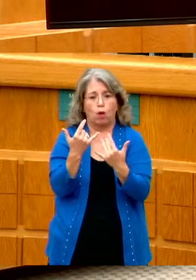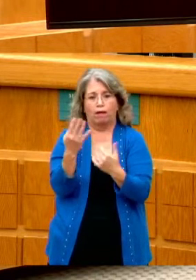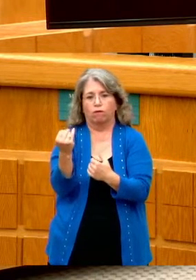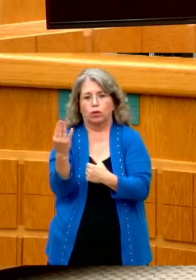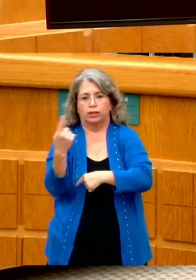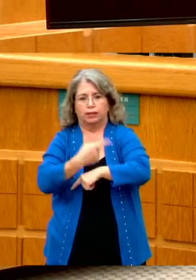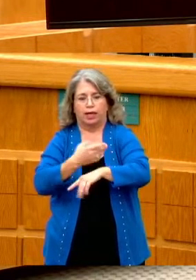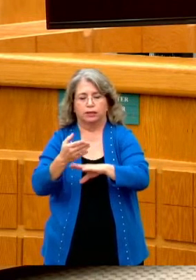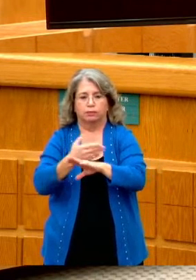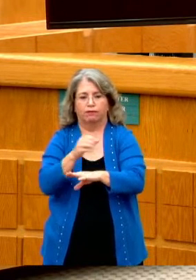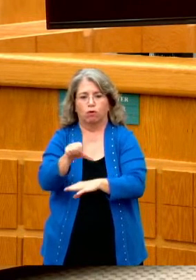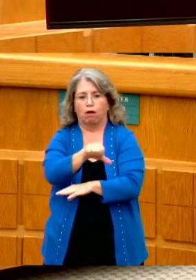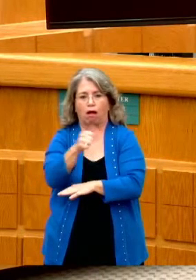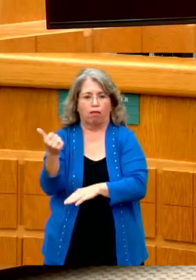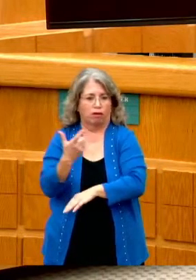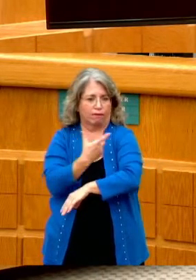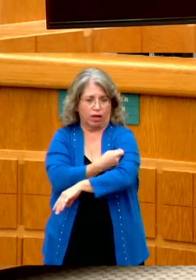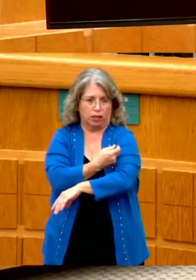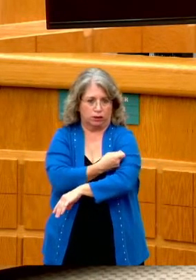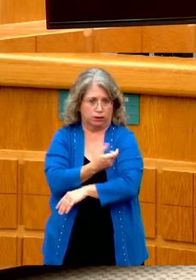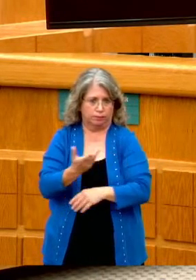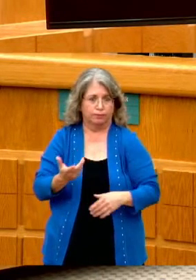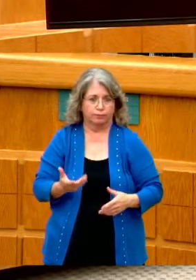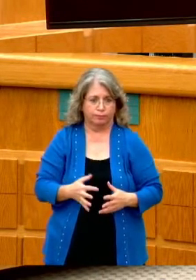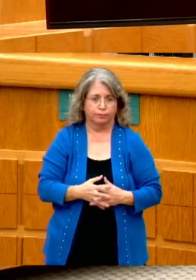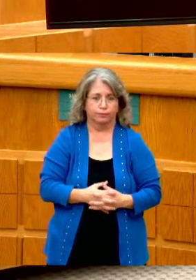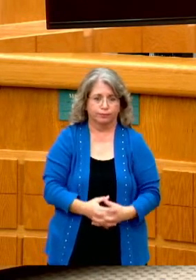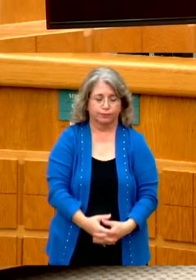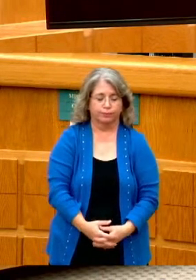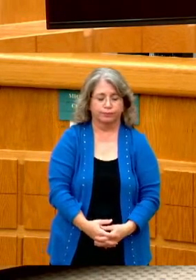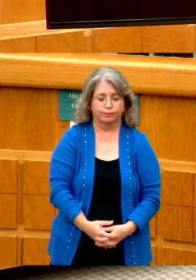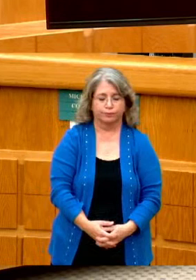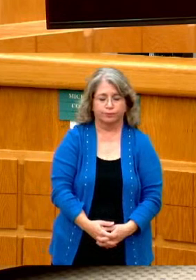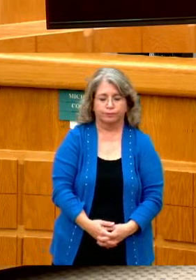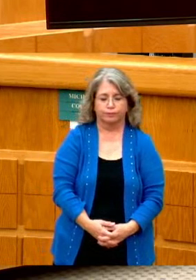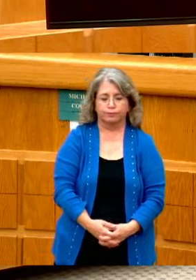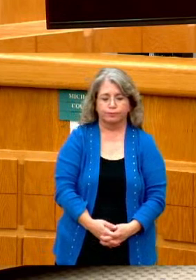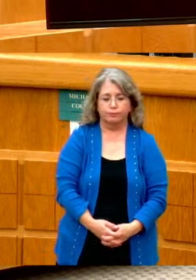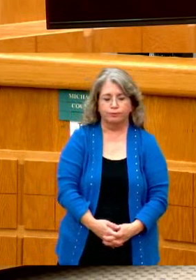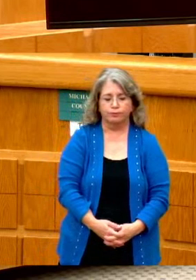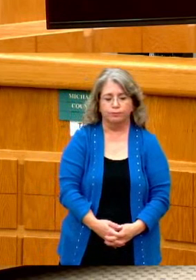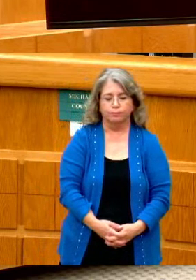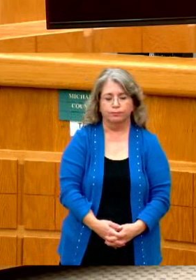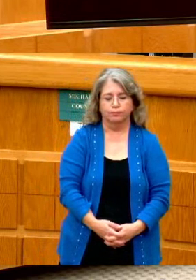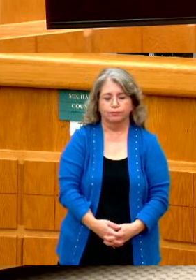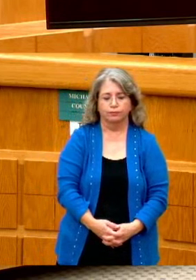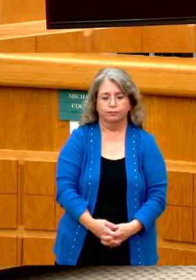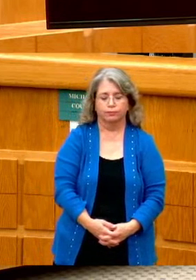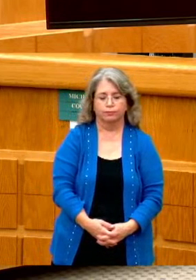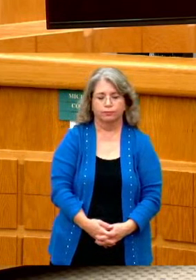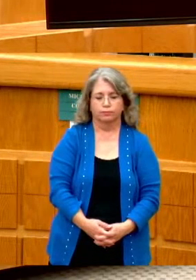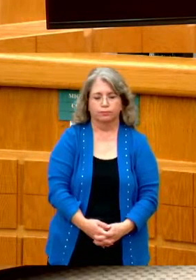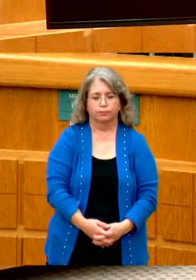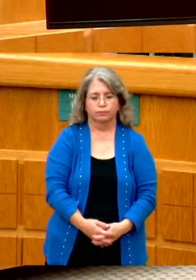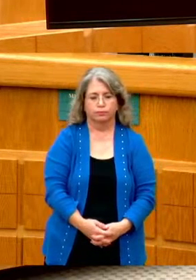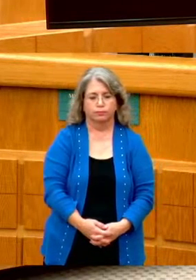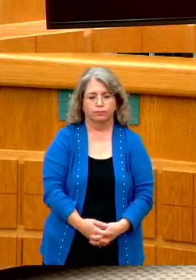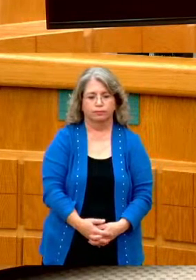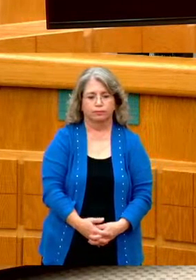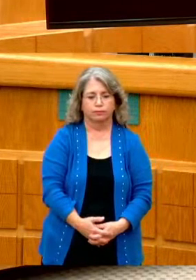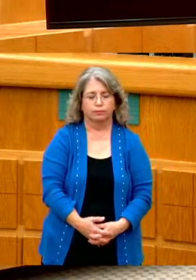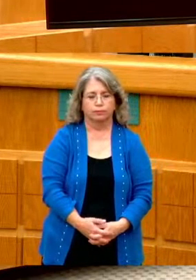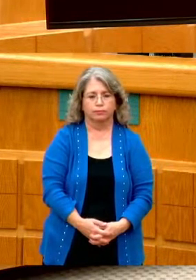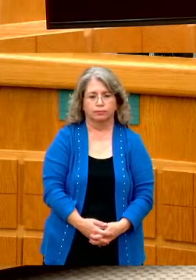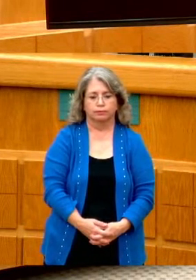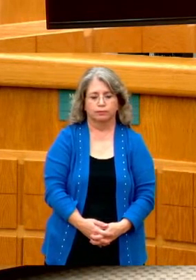de recibir la vacuna contra la gripe? Si acaba de recibir su vacuna contra la influenza o cualquier otra vacuna, se recomienda que espere al menos